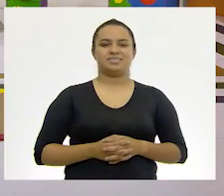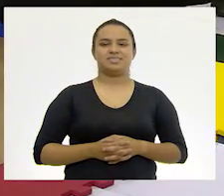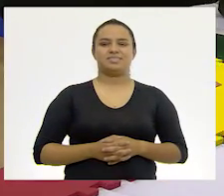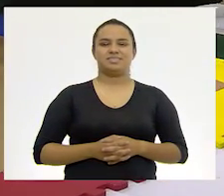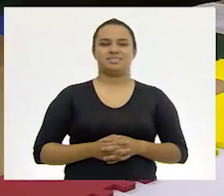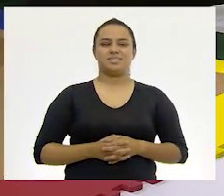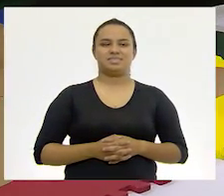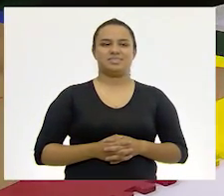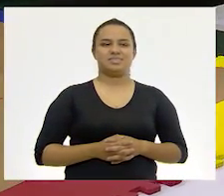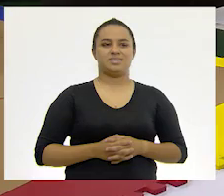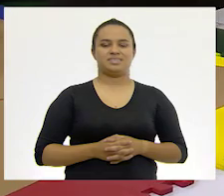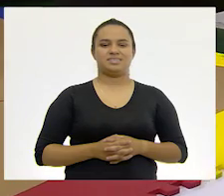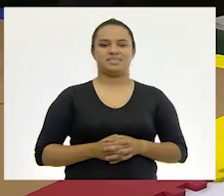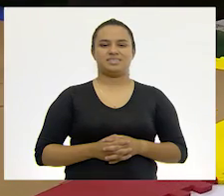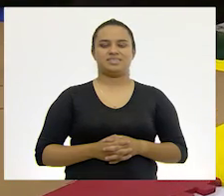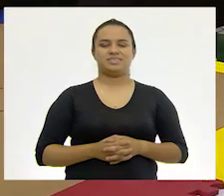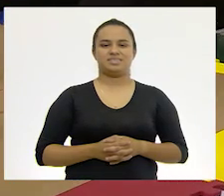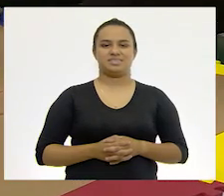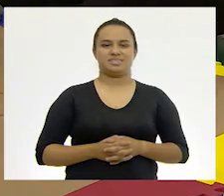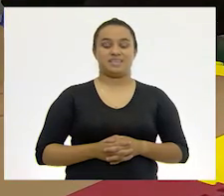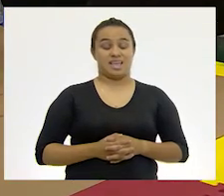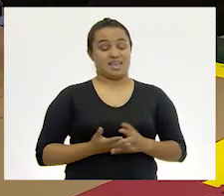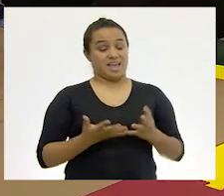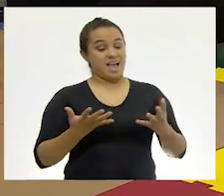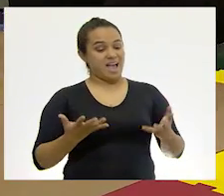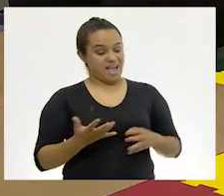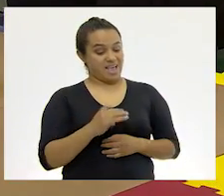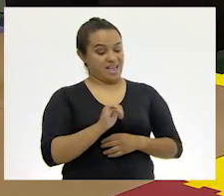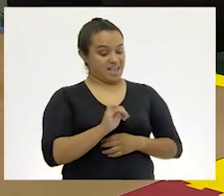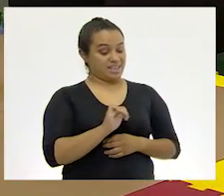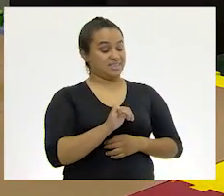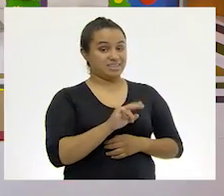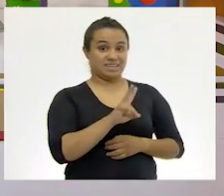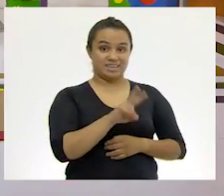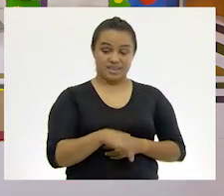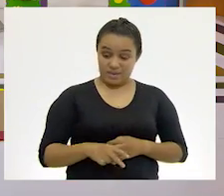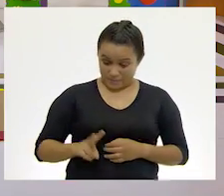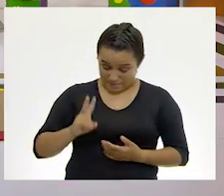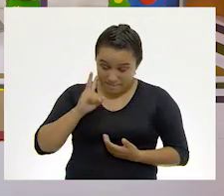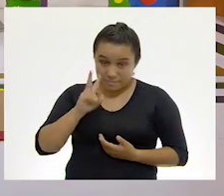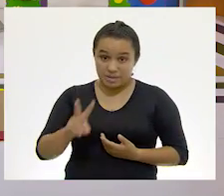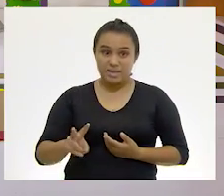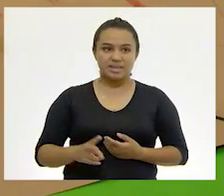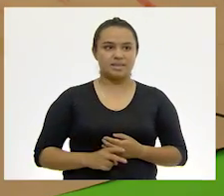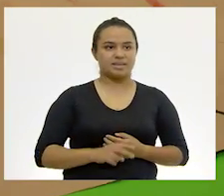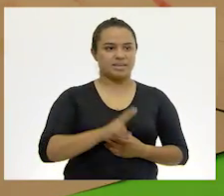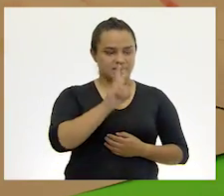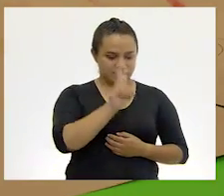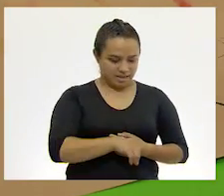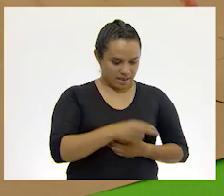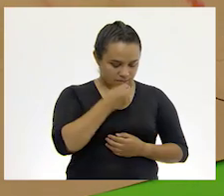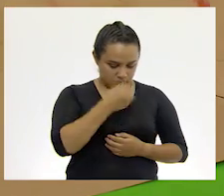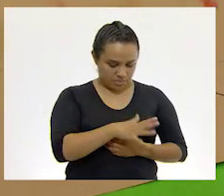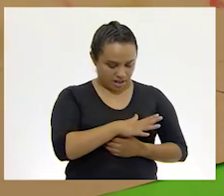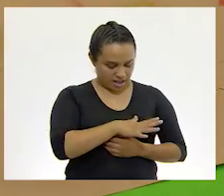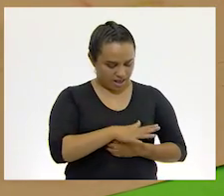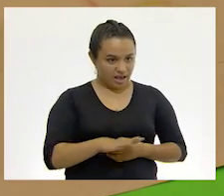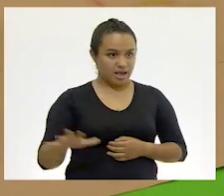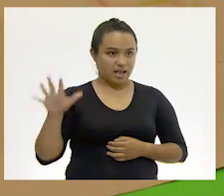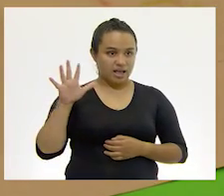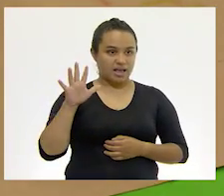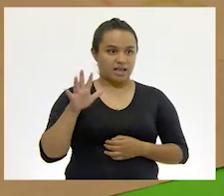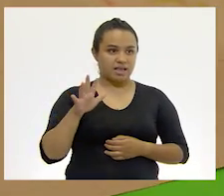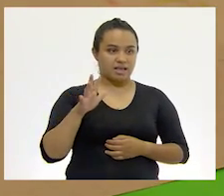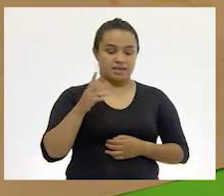¿eh? ¡Ah! ¡Sí! ¿Ya viste? Está impresionante. Mira cómo es mi movimiento y